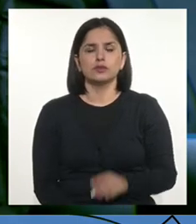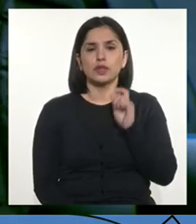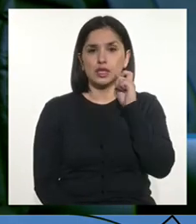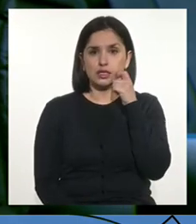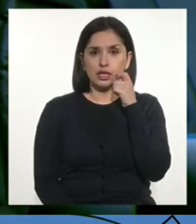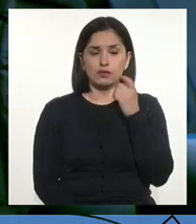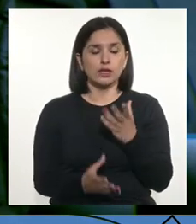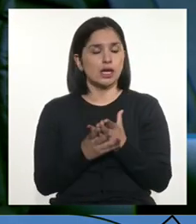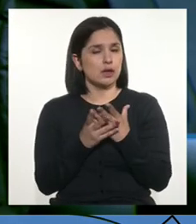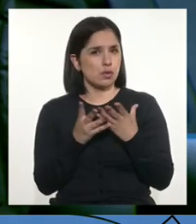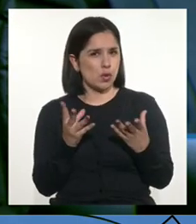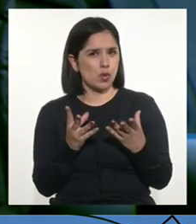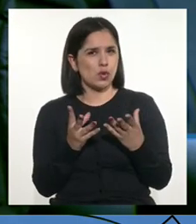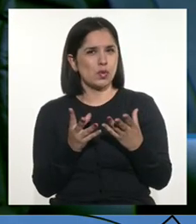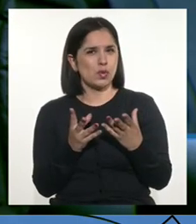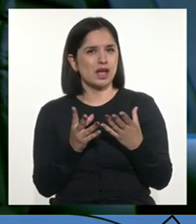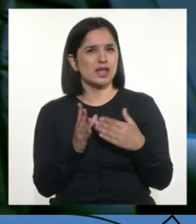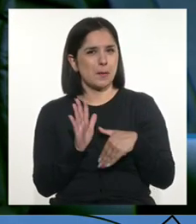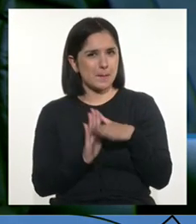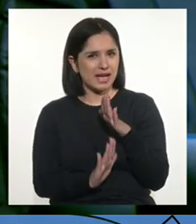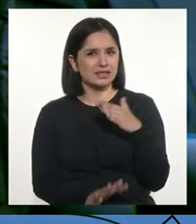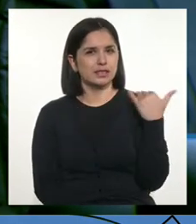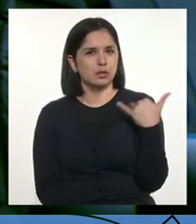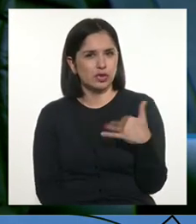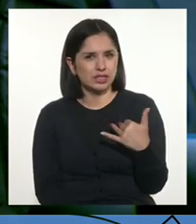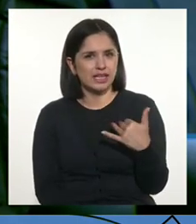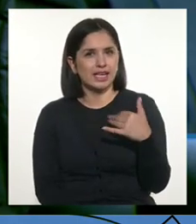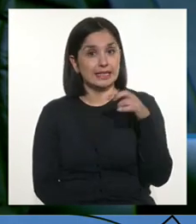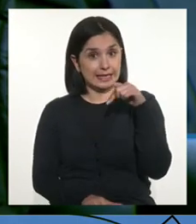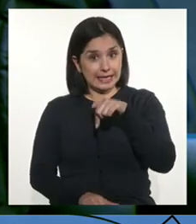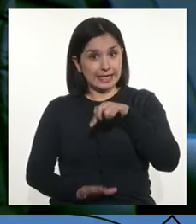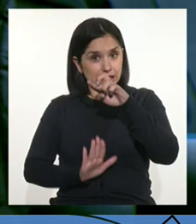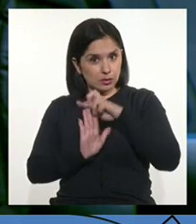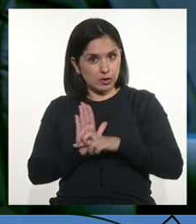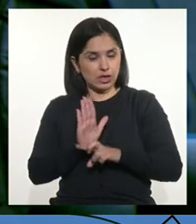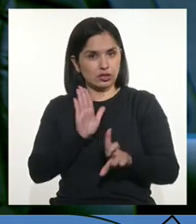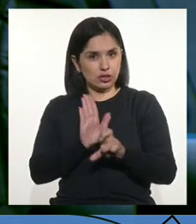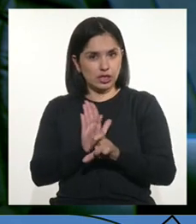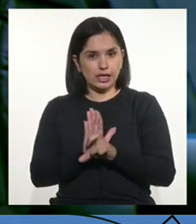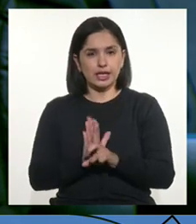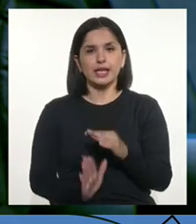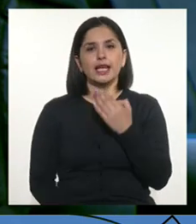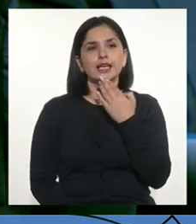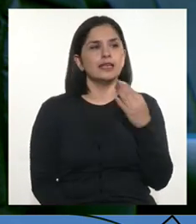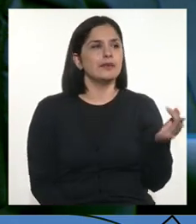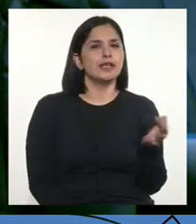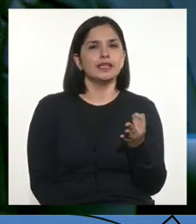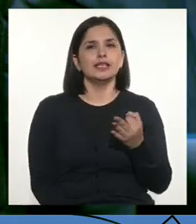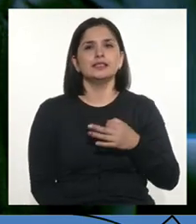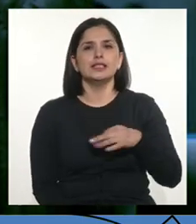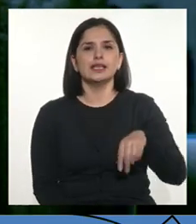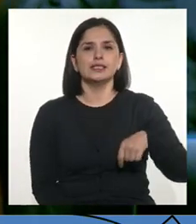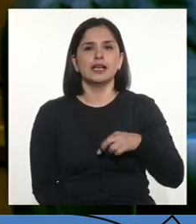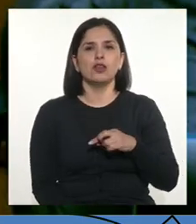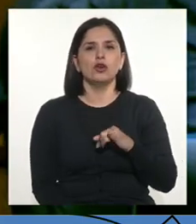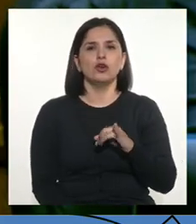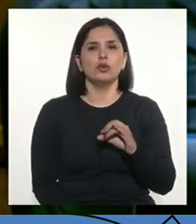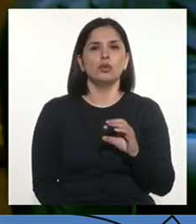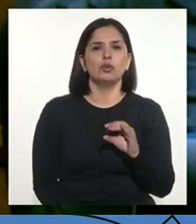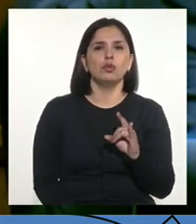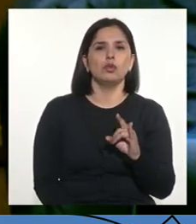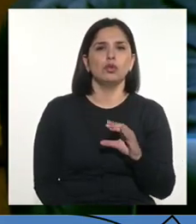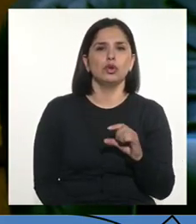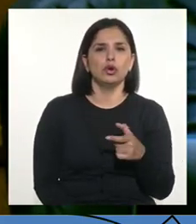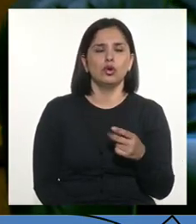mucha mayor importancia este proyecto de ley al que hacía también mencioné el senador que está